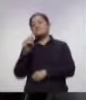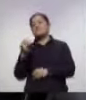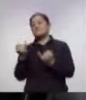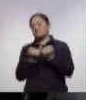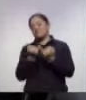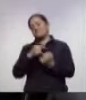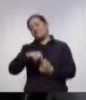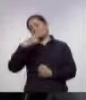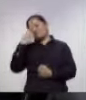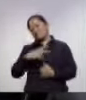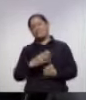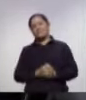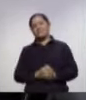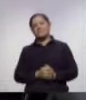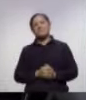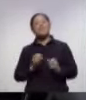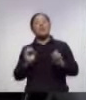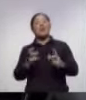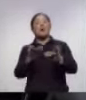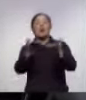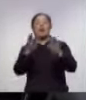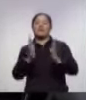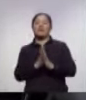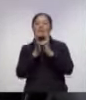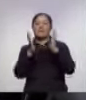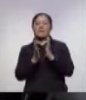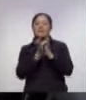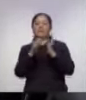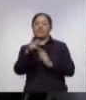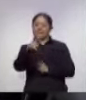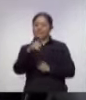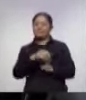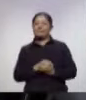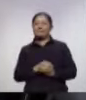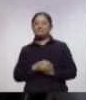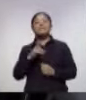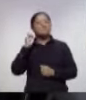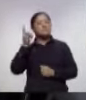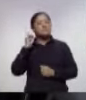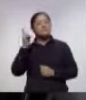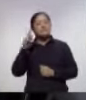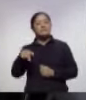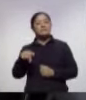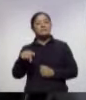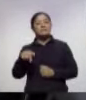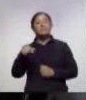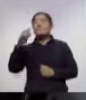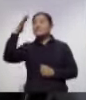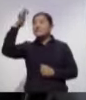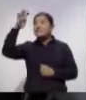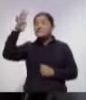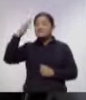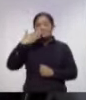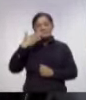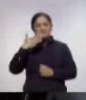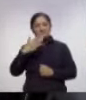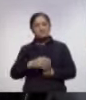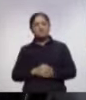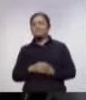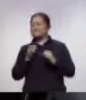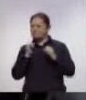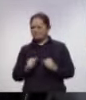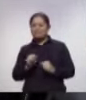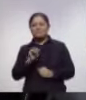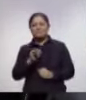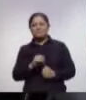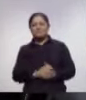elite mexicanos. Pues ahí lo tiene. Participe, mire que ojalá y el tiempo, el clima nos favorezca, ¿no? Seguramente sí, lo estamos